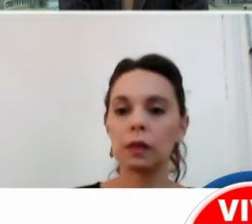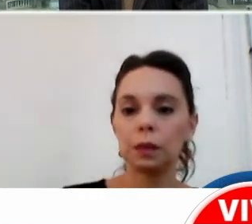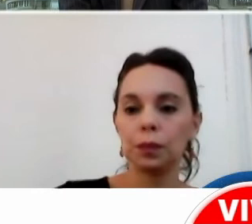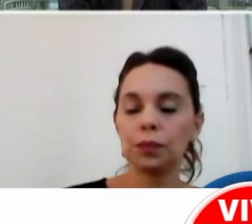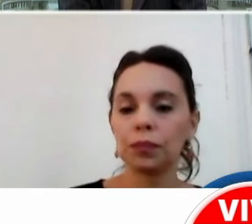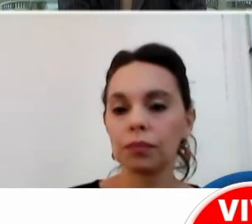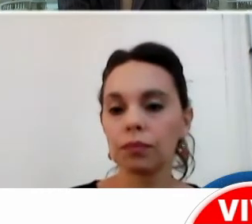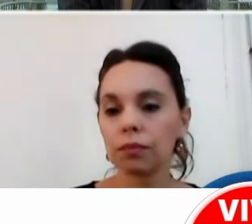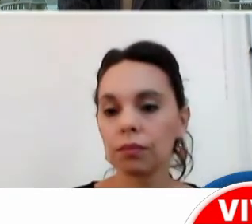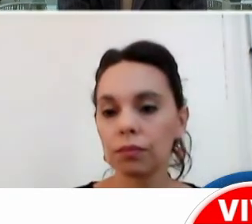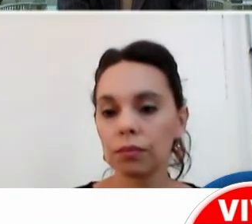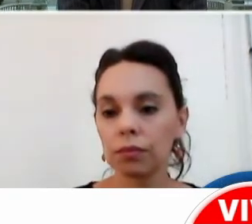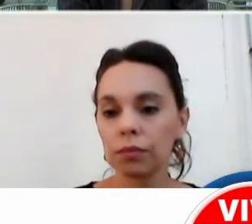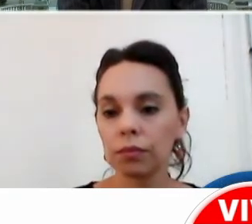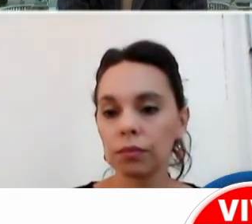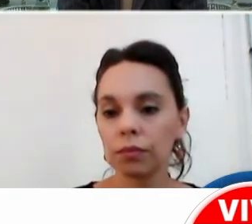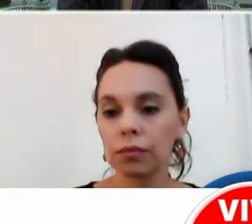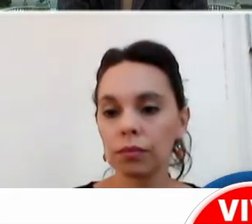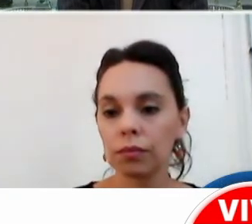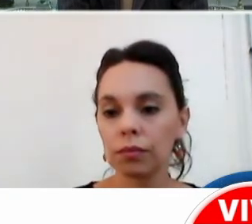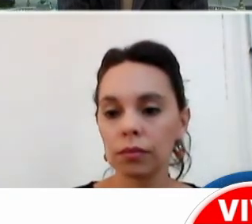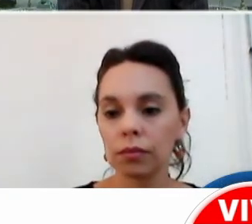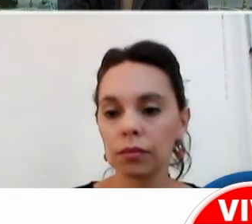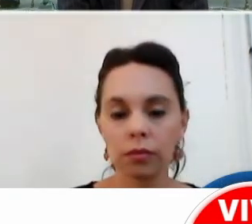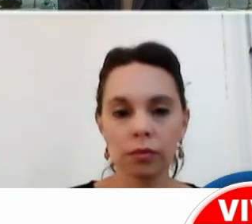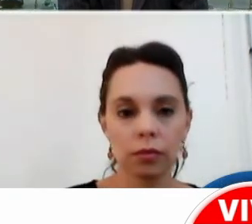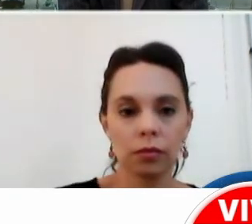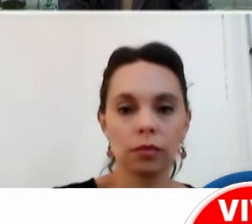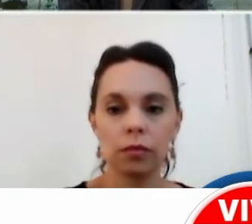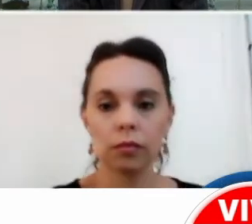siguiente manera. A cada vencimiento del crédito anterior,